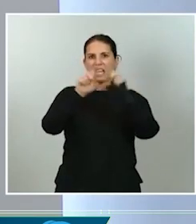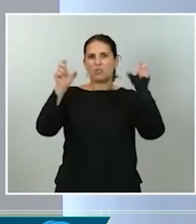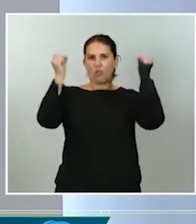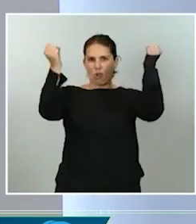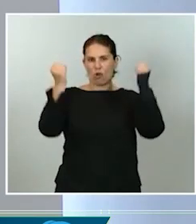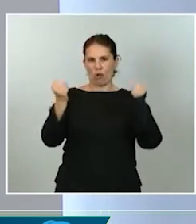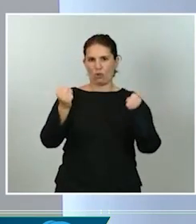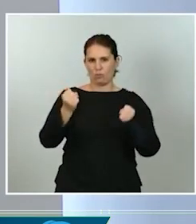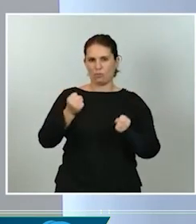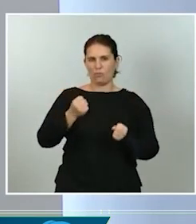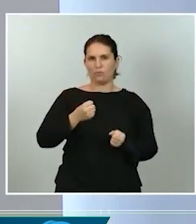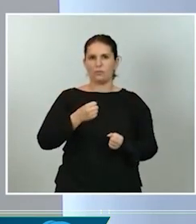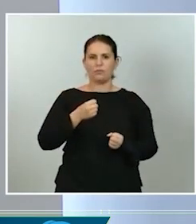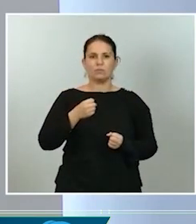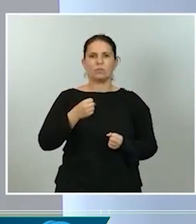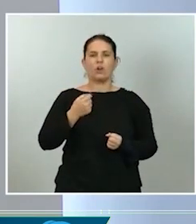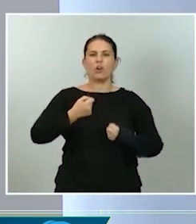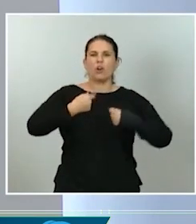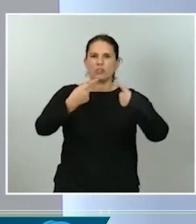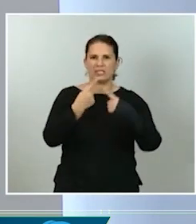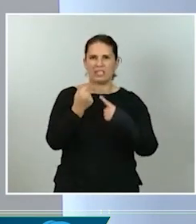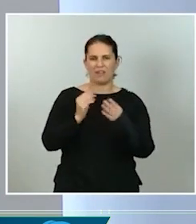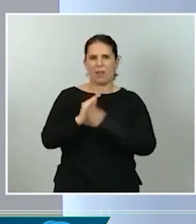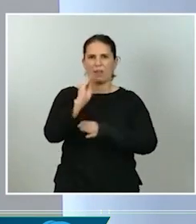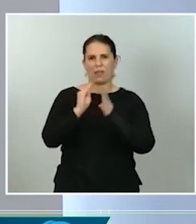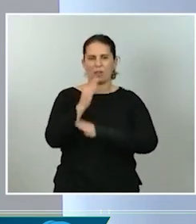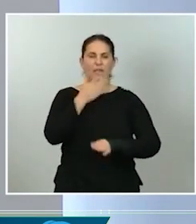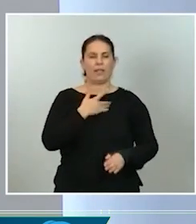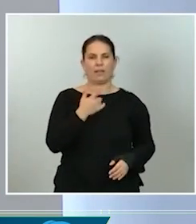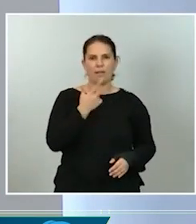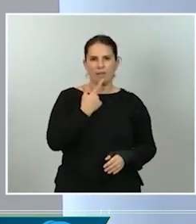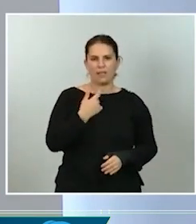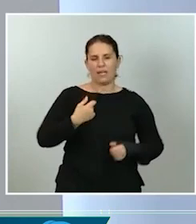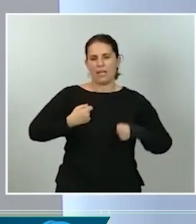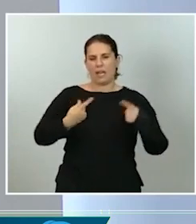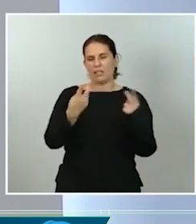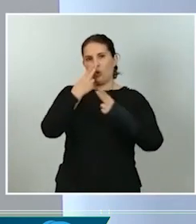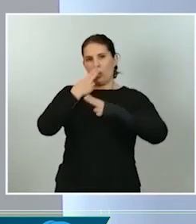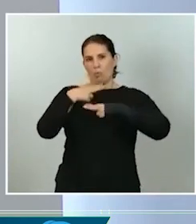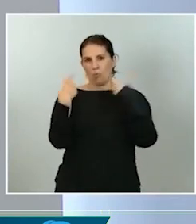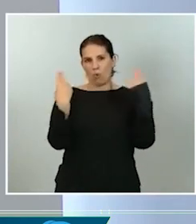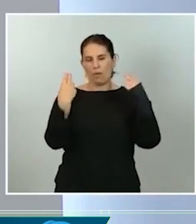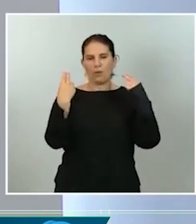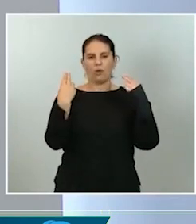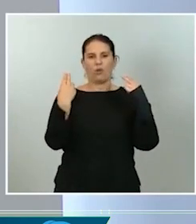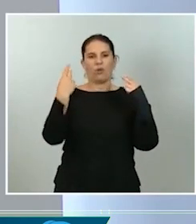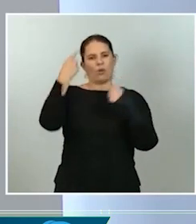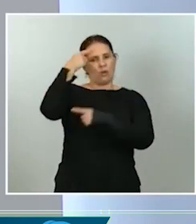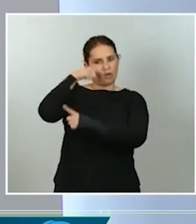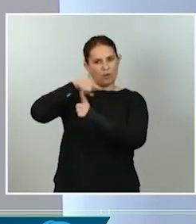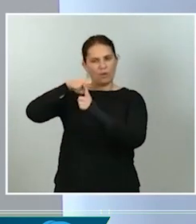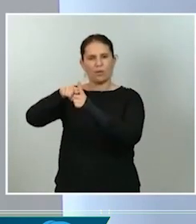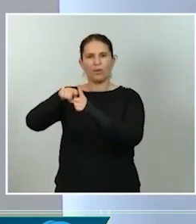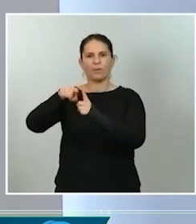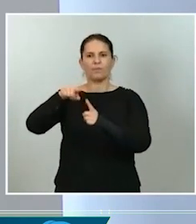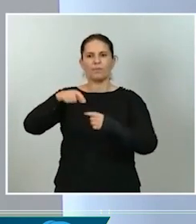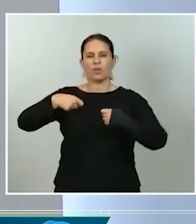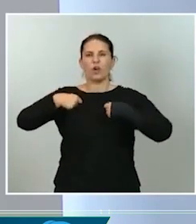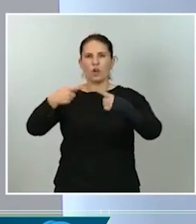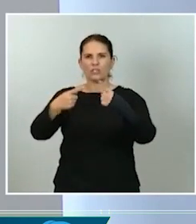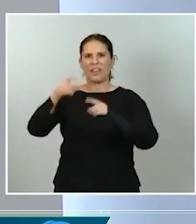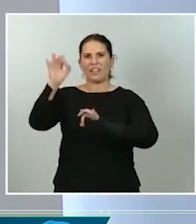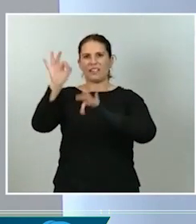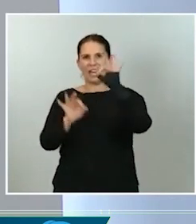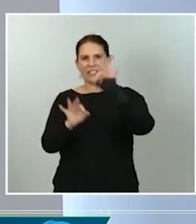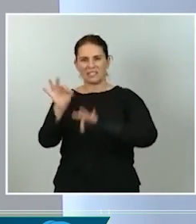empresas son organismos que viven de los trabajadores y que son perjudiciales. Cuando son las empresas, como sabemos,